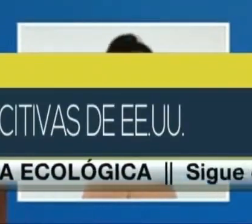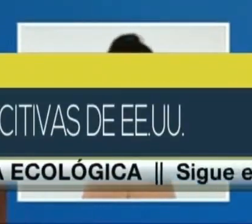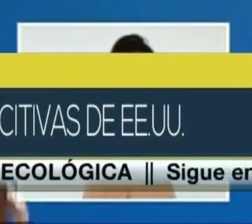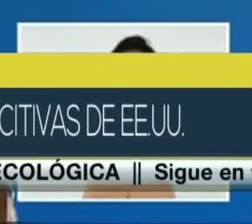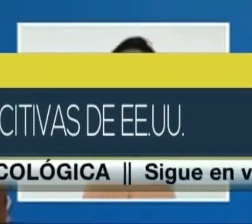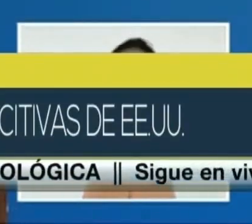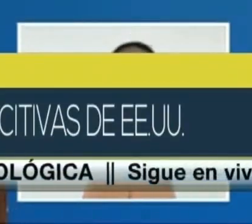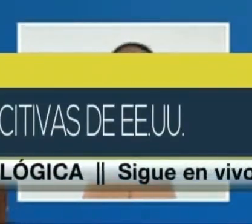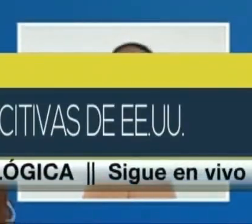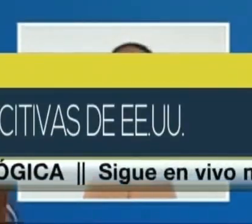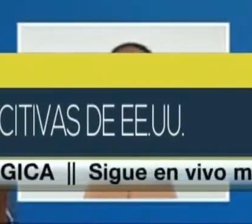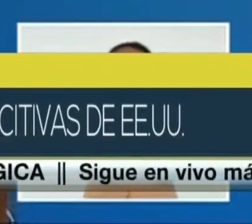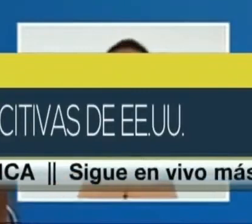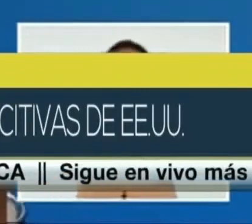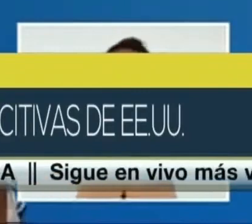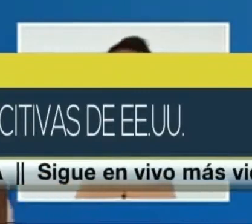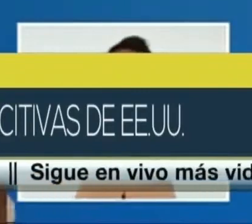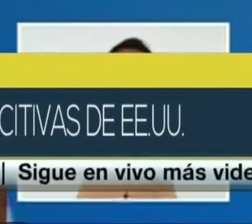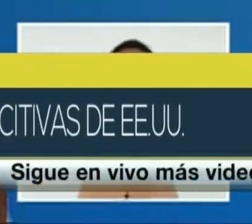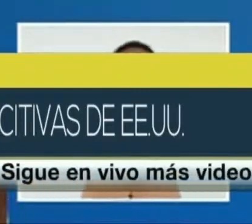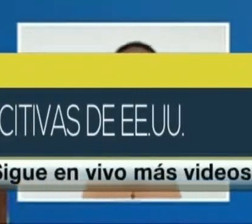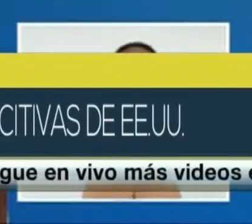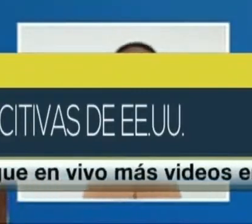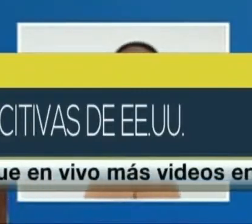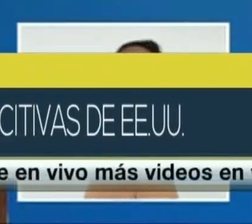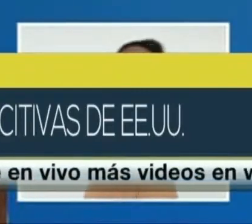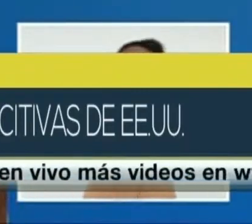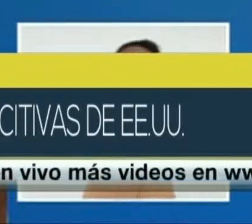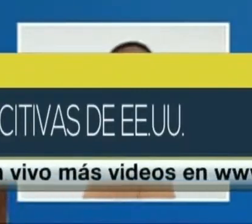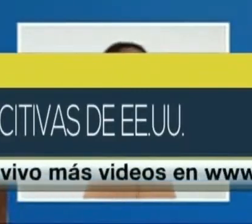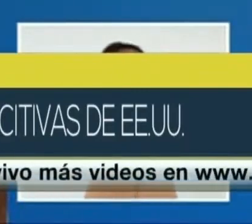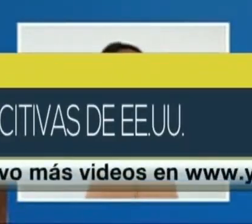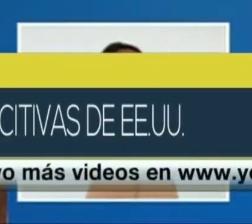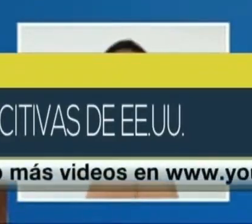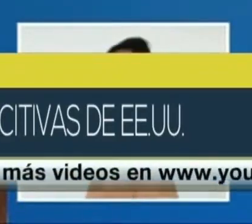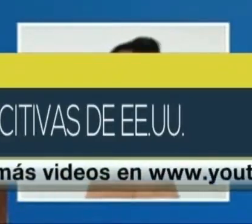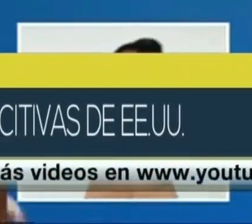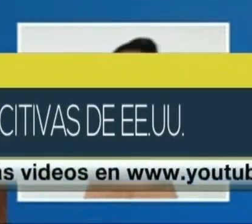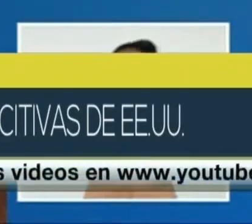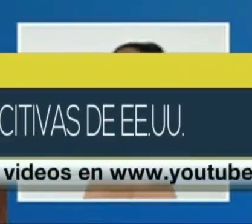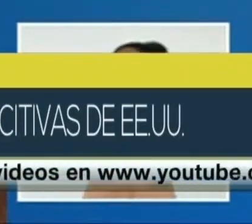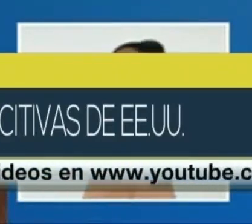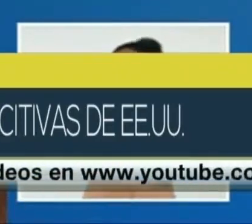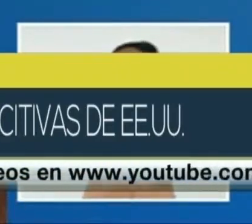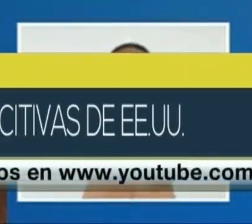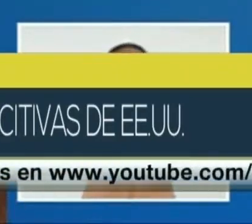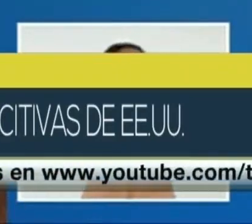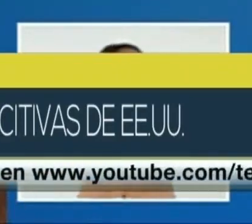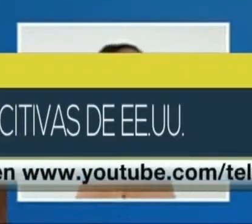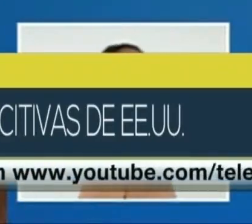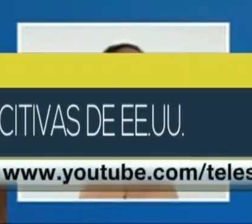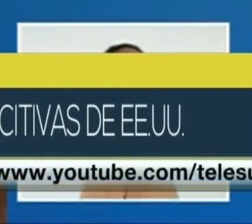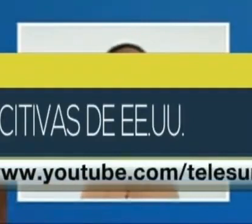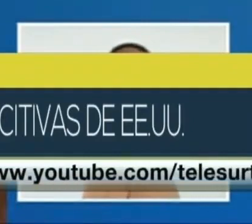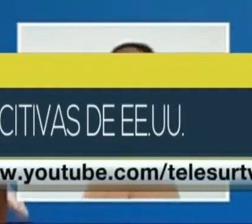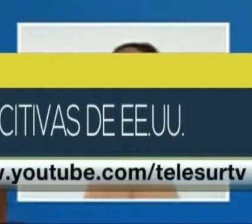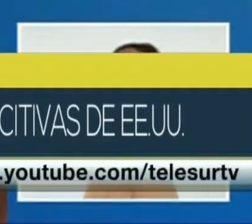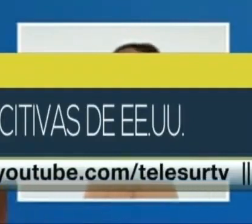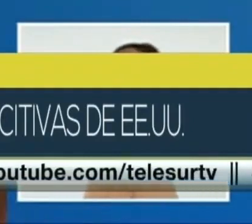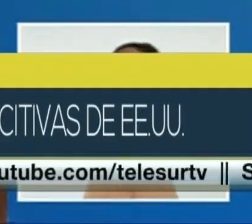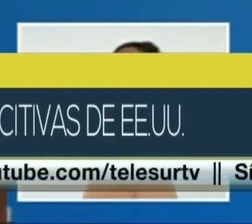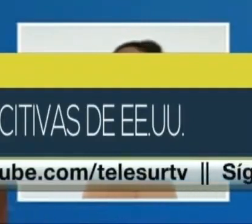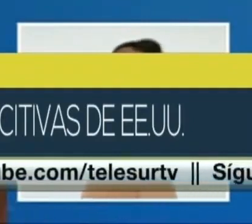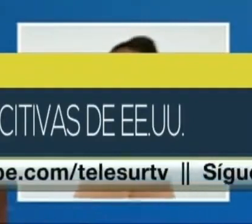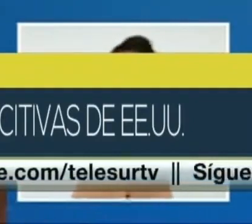elude reconocer que hubo actos violentos, evita las denuncias que se